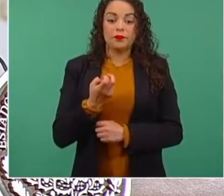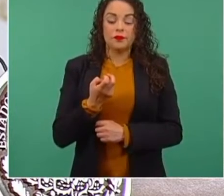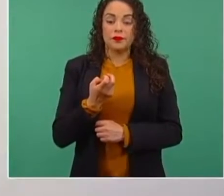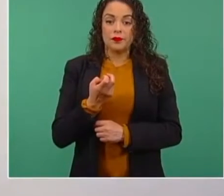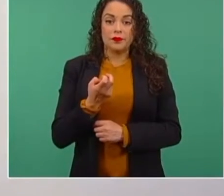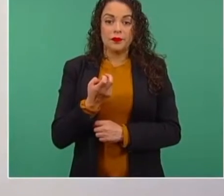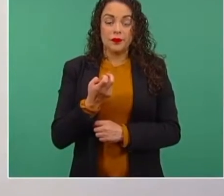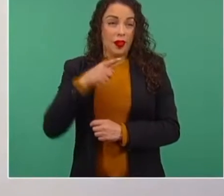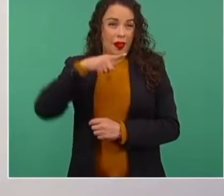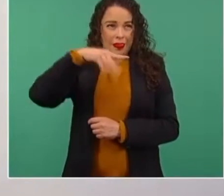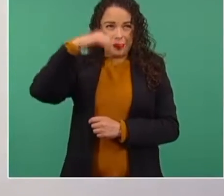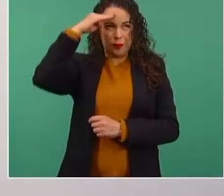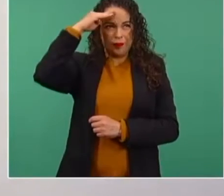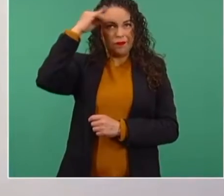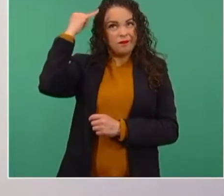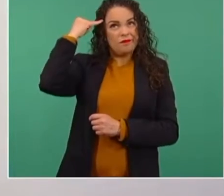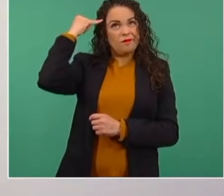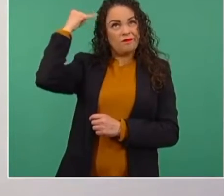imaginar lo que pueda suceder.